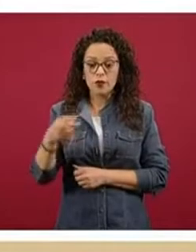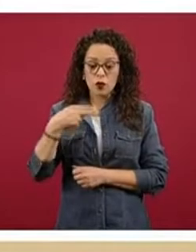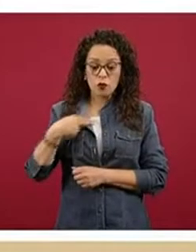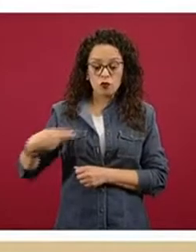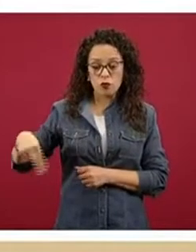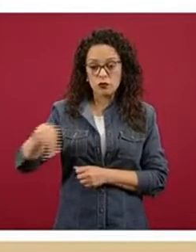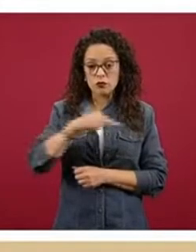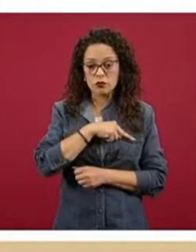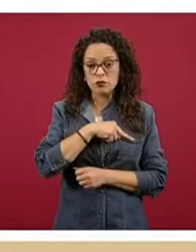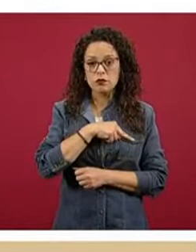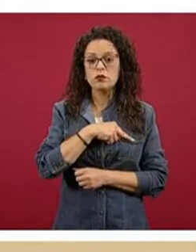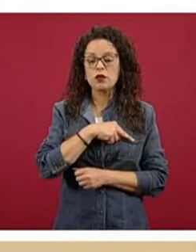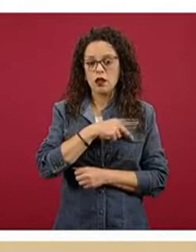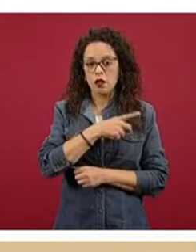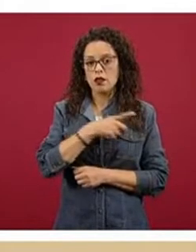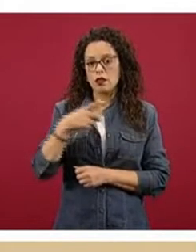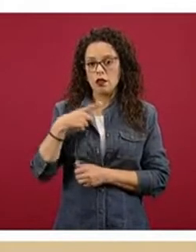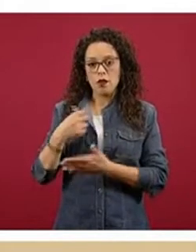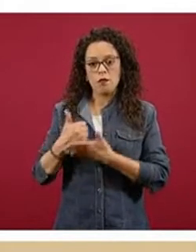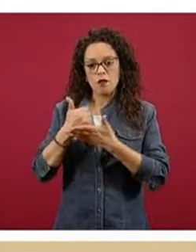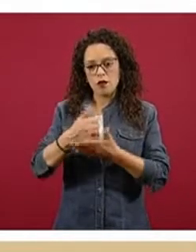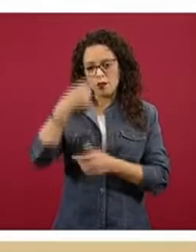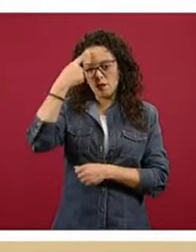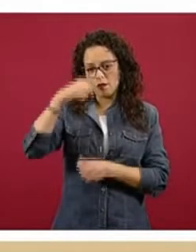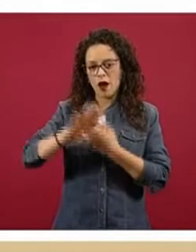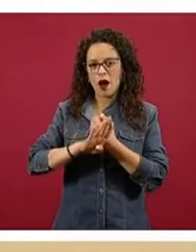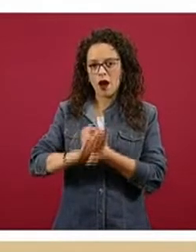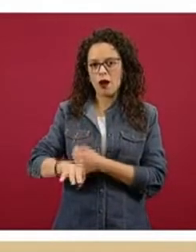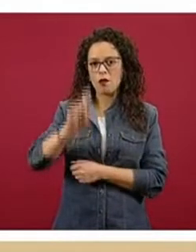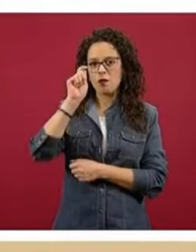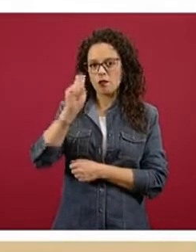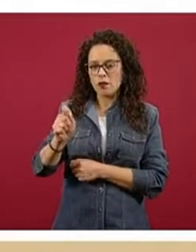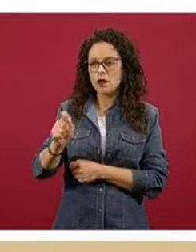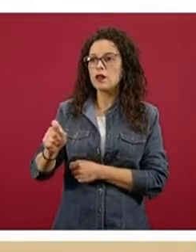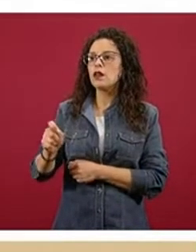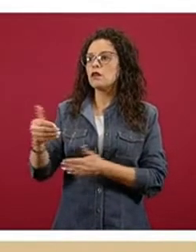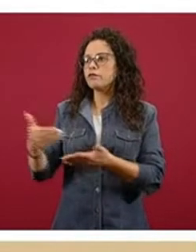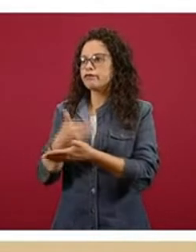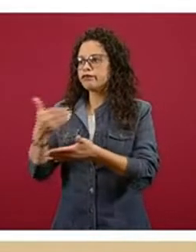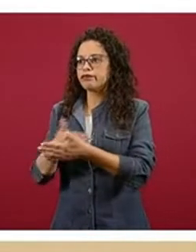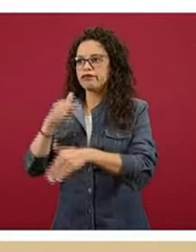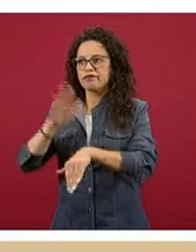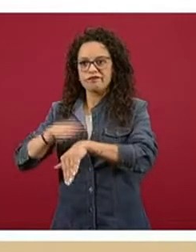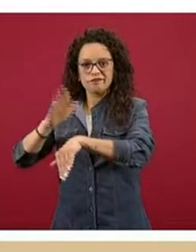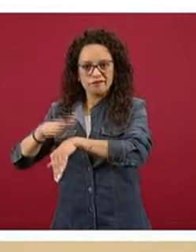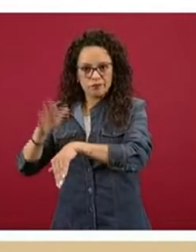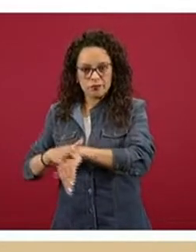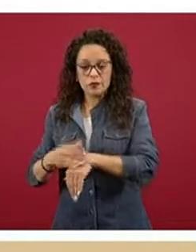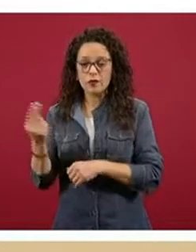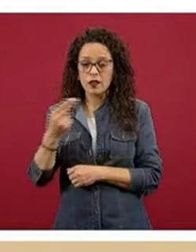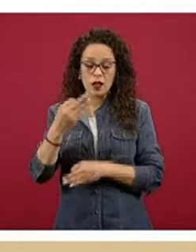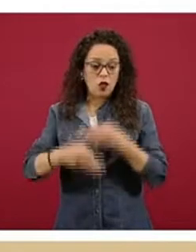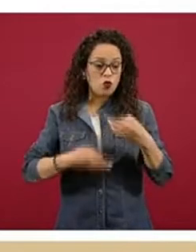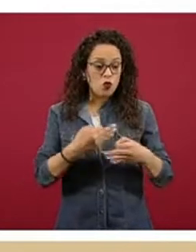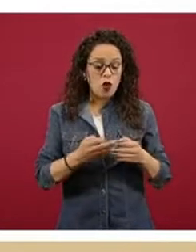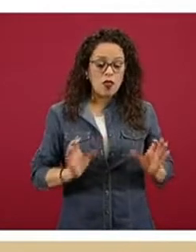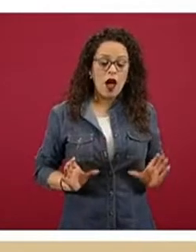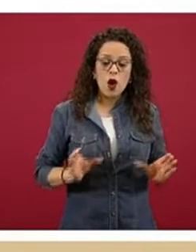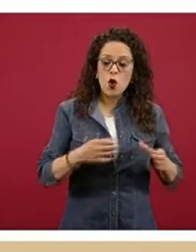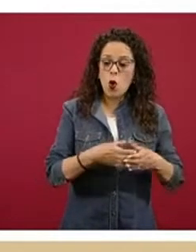que no existan los criaderos. Entonces esto tiene que hablarnos o nos habla de acción comunitaria,